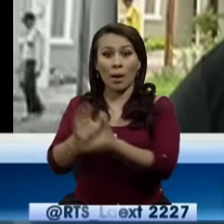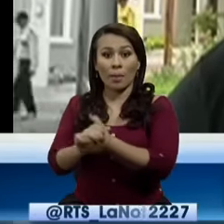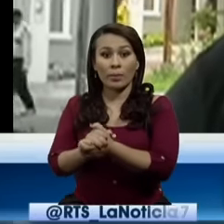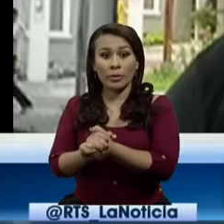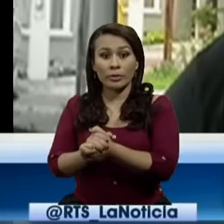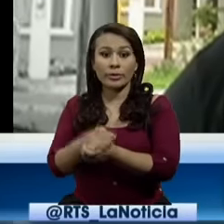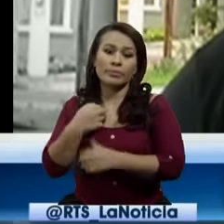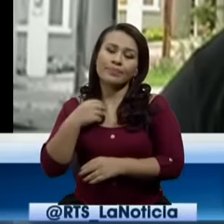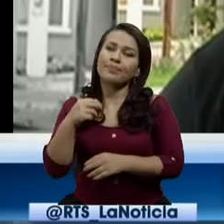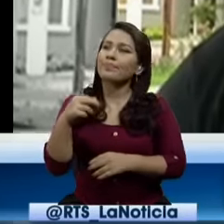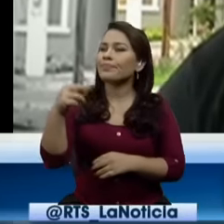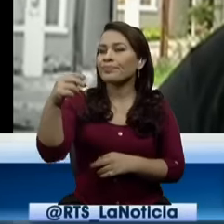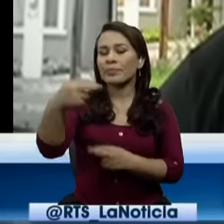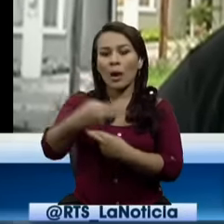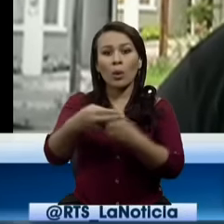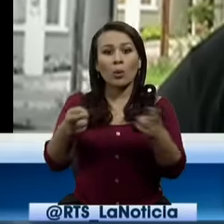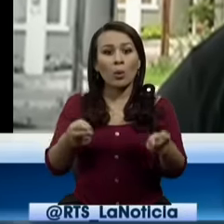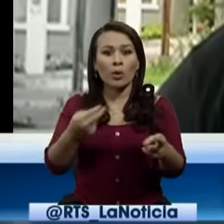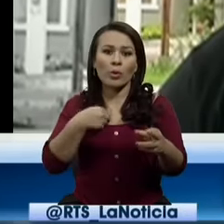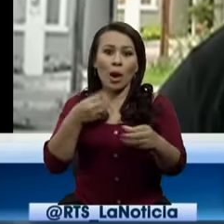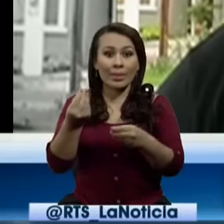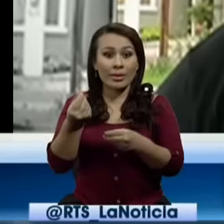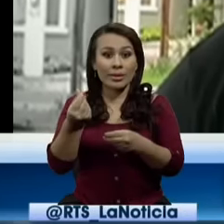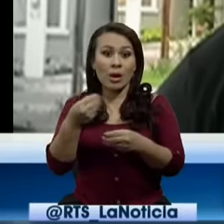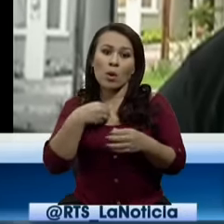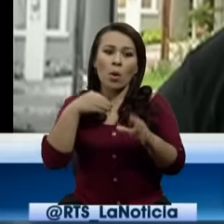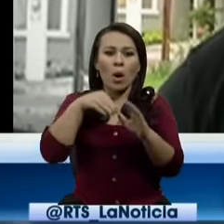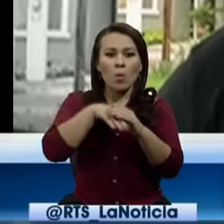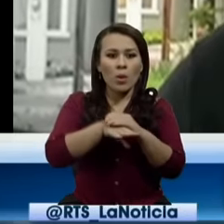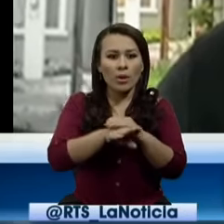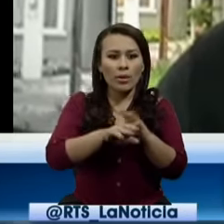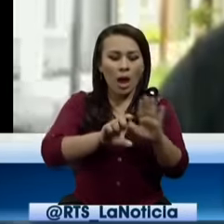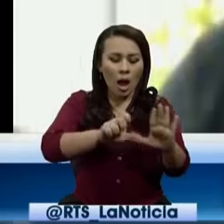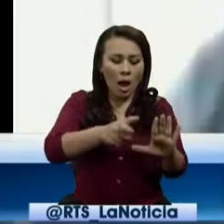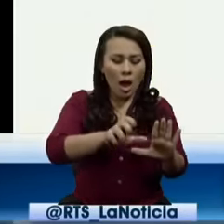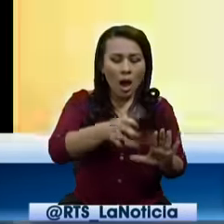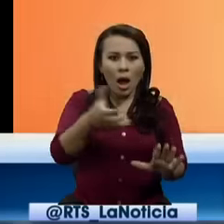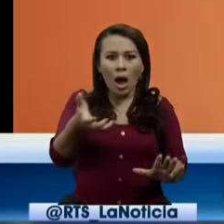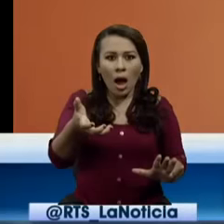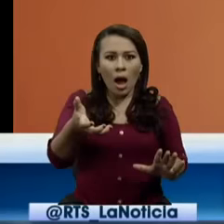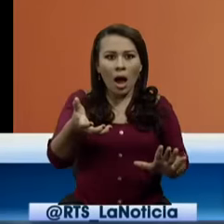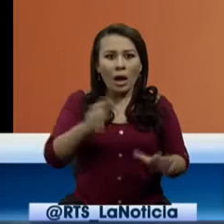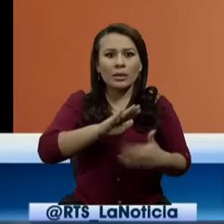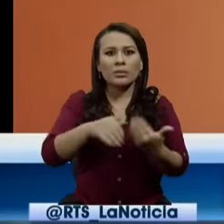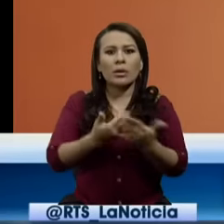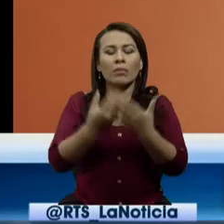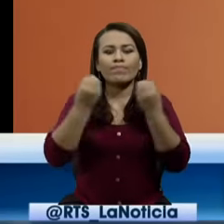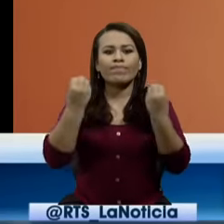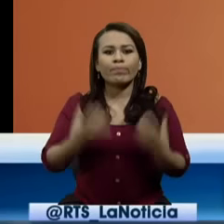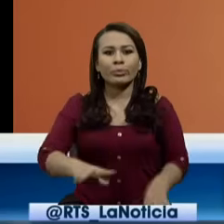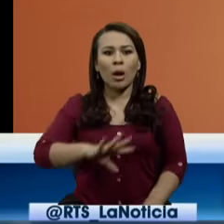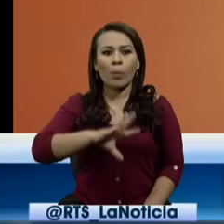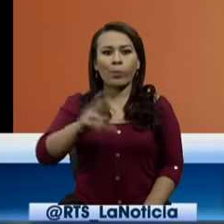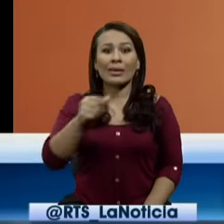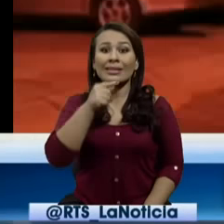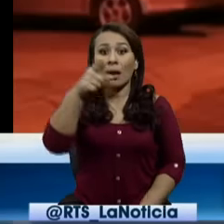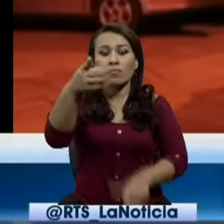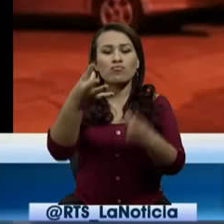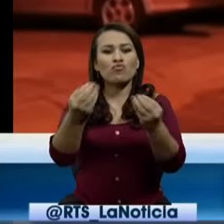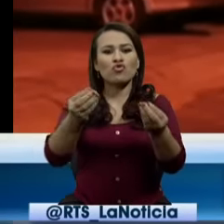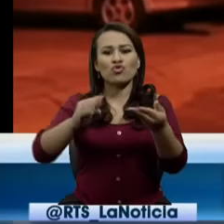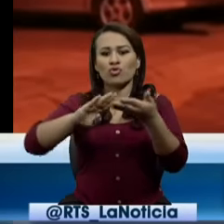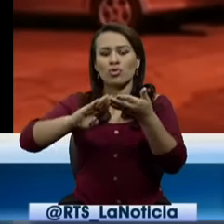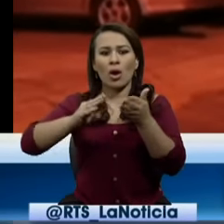planta al cuarto a guardar el dinero del día entonces me doy cuenta que no había nada son los testimonios de los moradores de varias